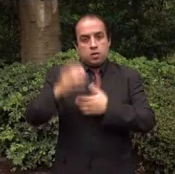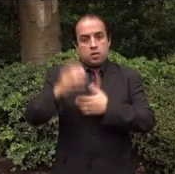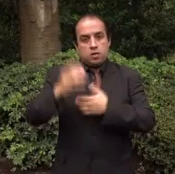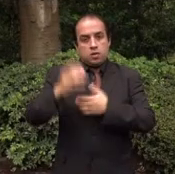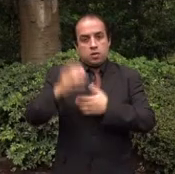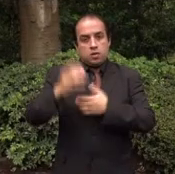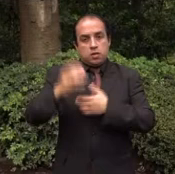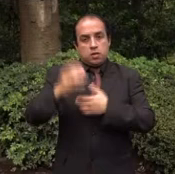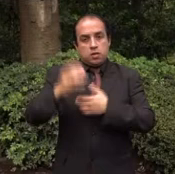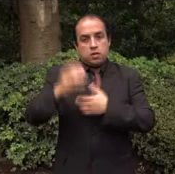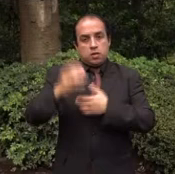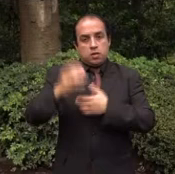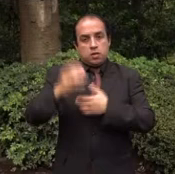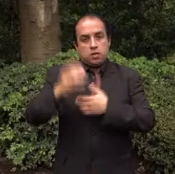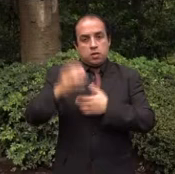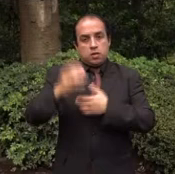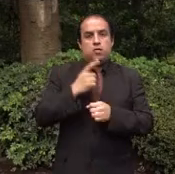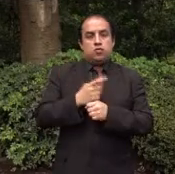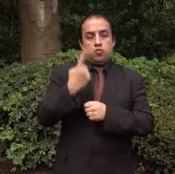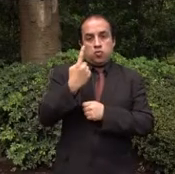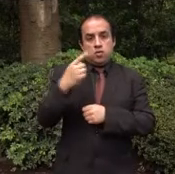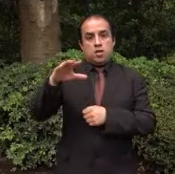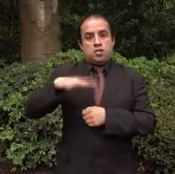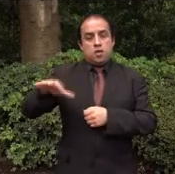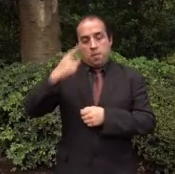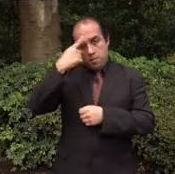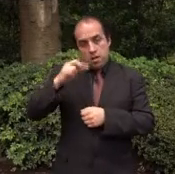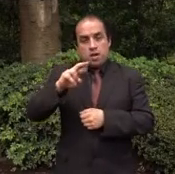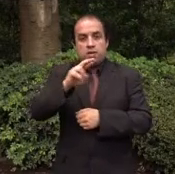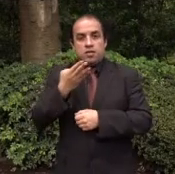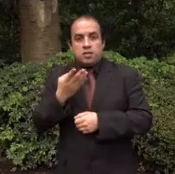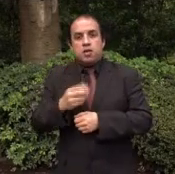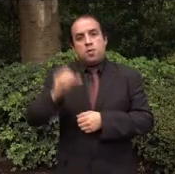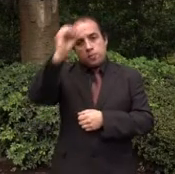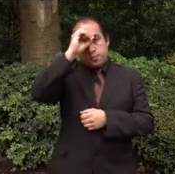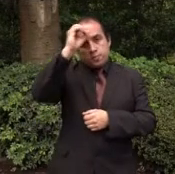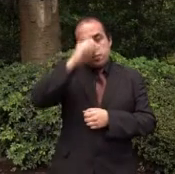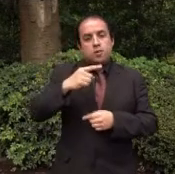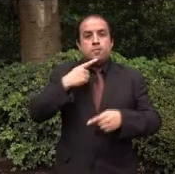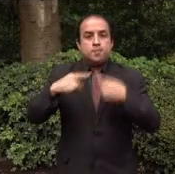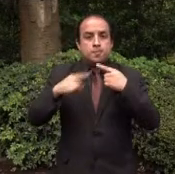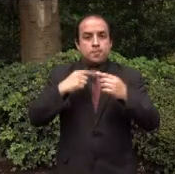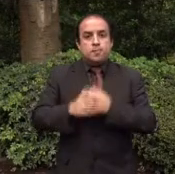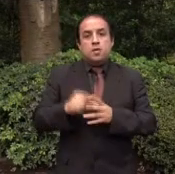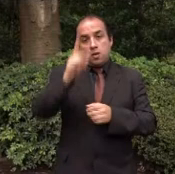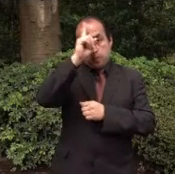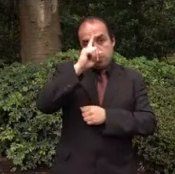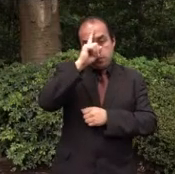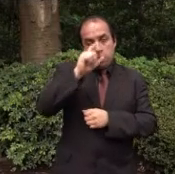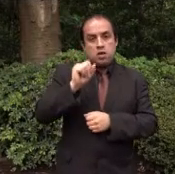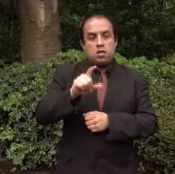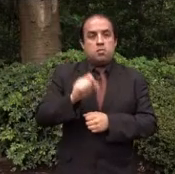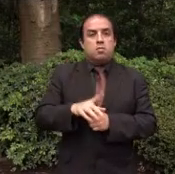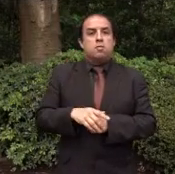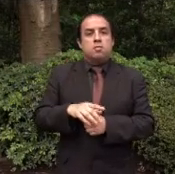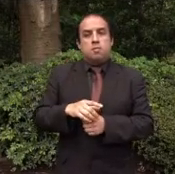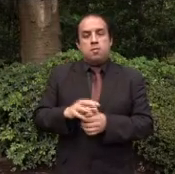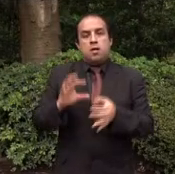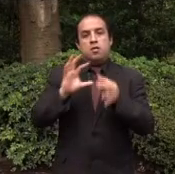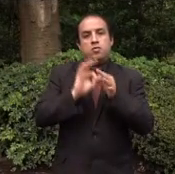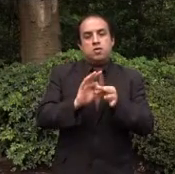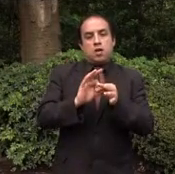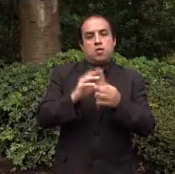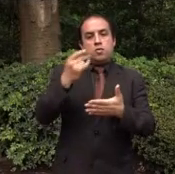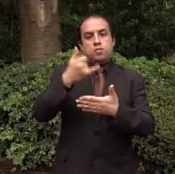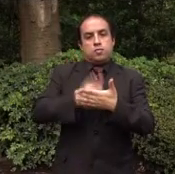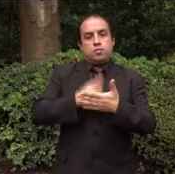sección para recibir sus opiniones, sus comentarios, sus recomendaciones, y asociado también a un proyecto en